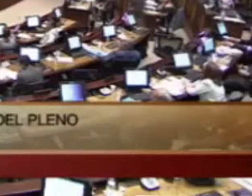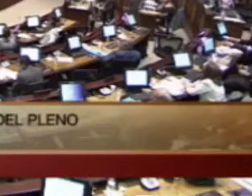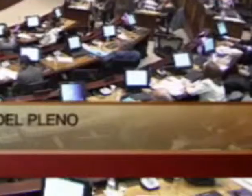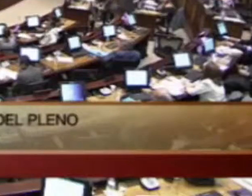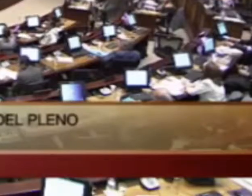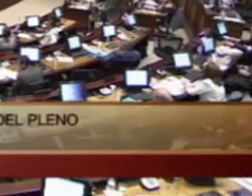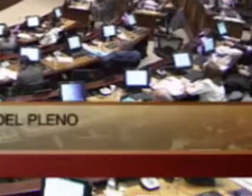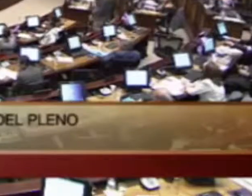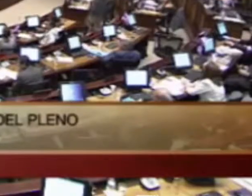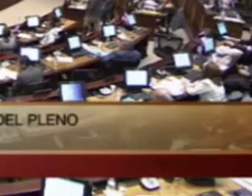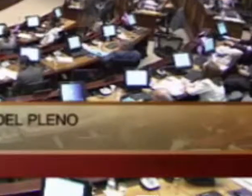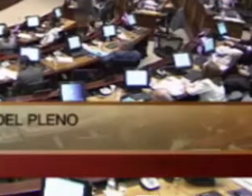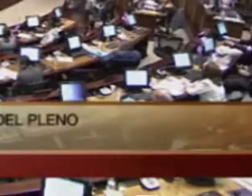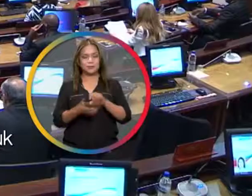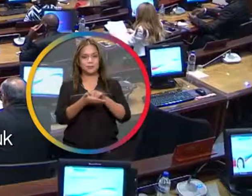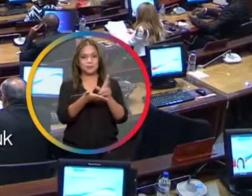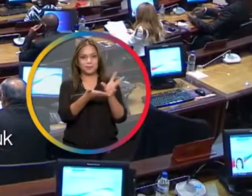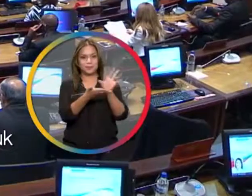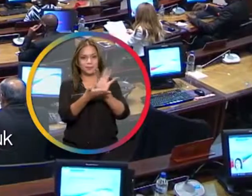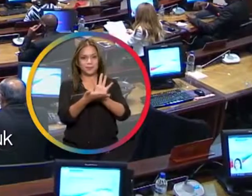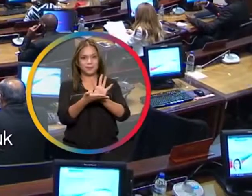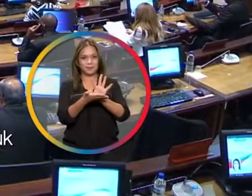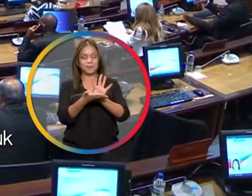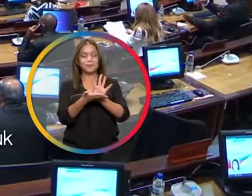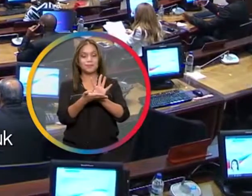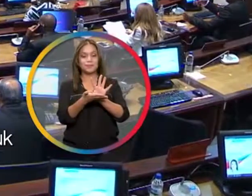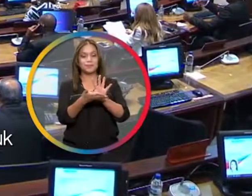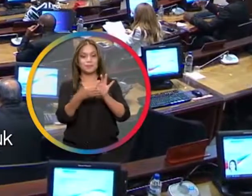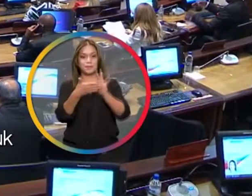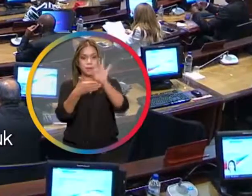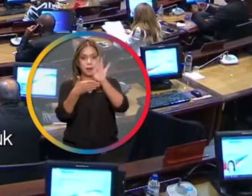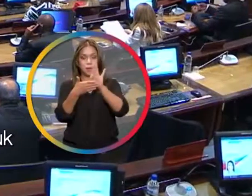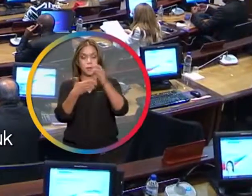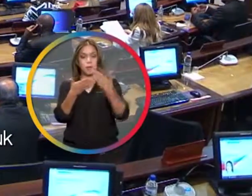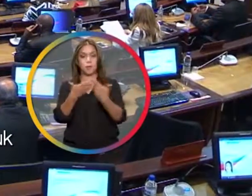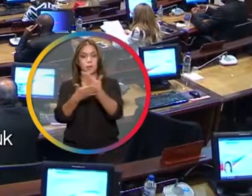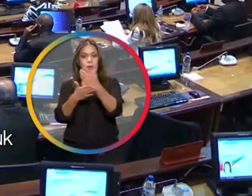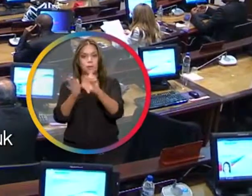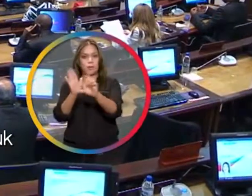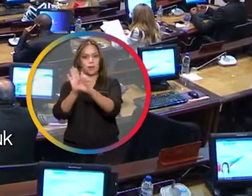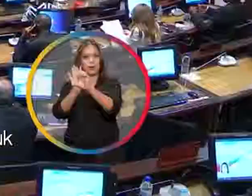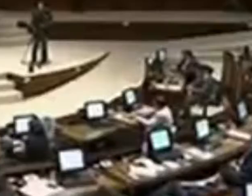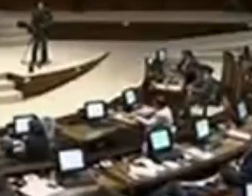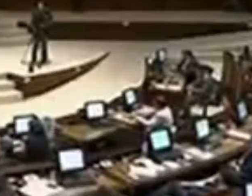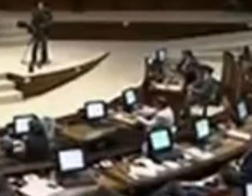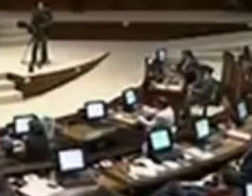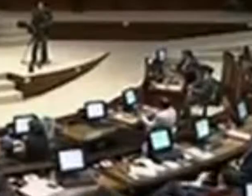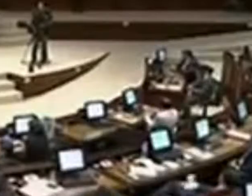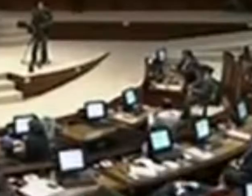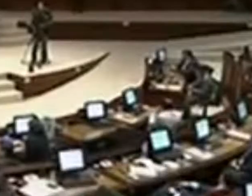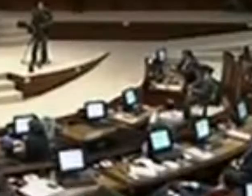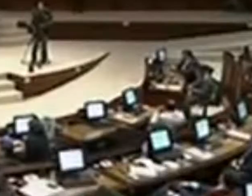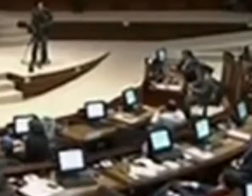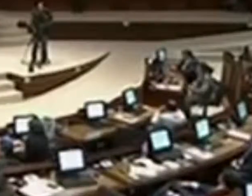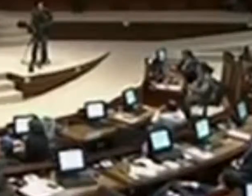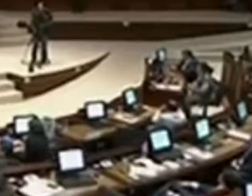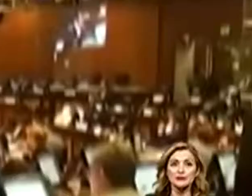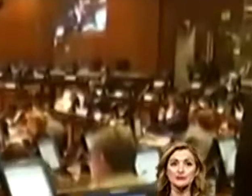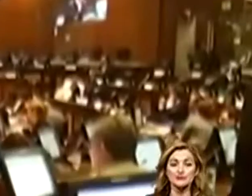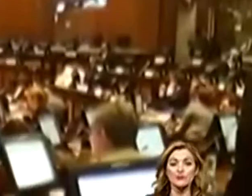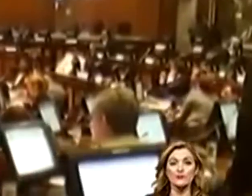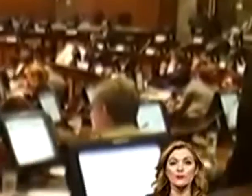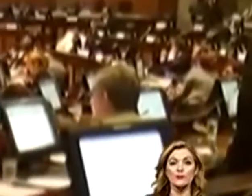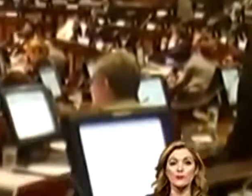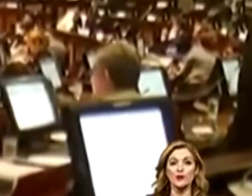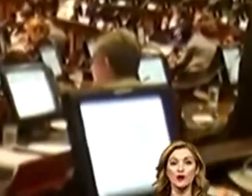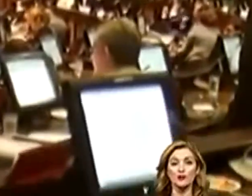que no se busque una reforma constitucional para eliminar o reformar las funciones del Consejo de Participación Ciudadana y Control Social,